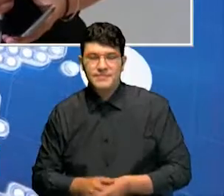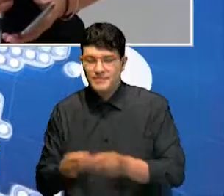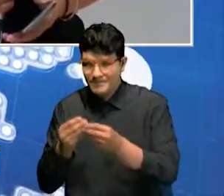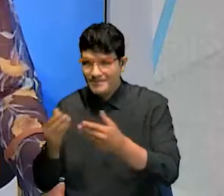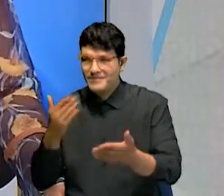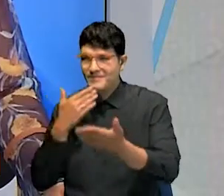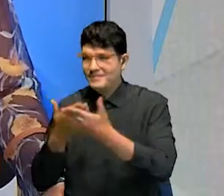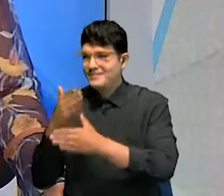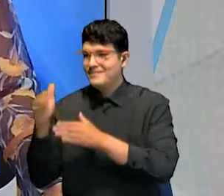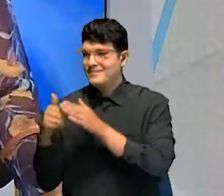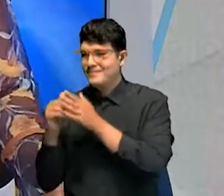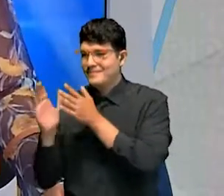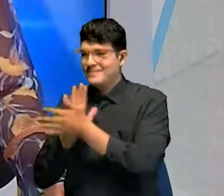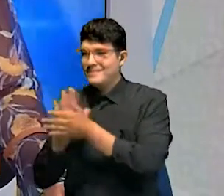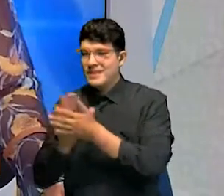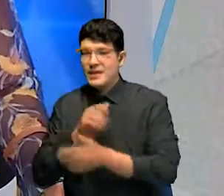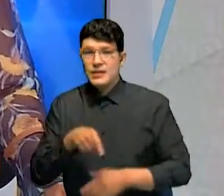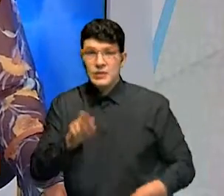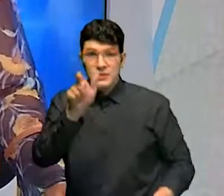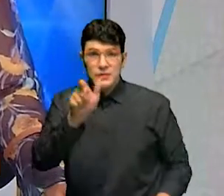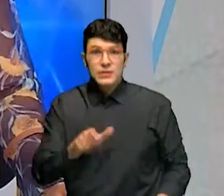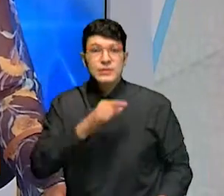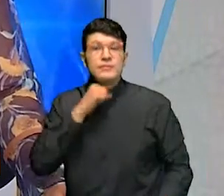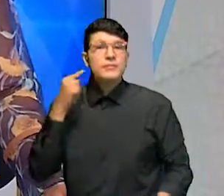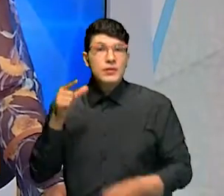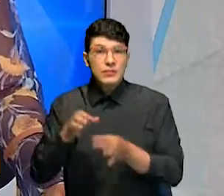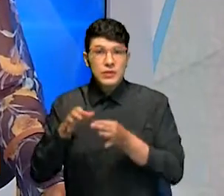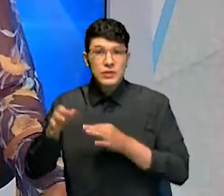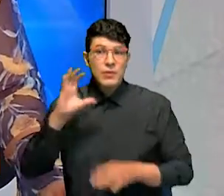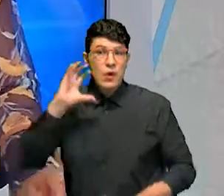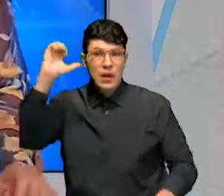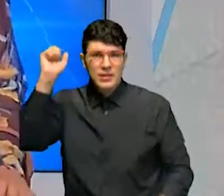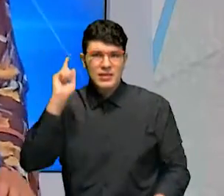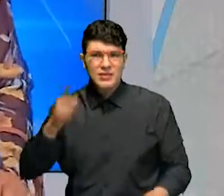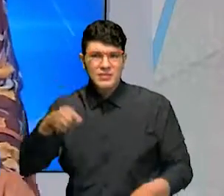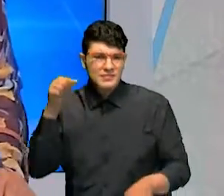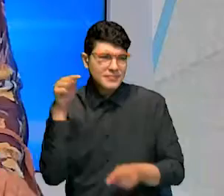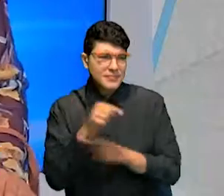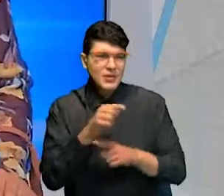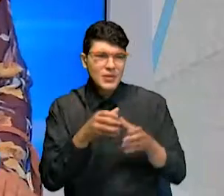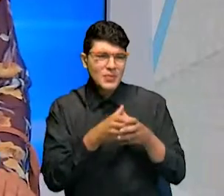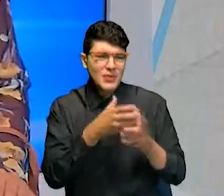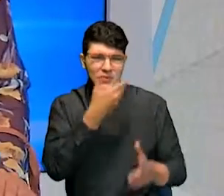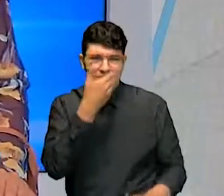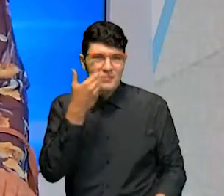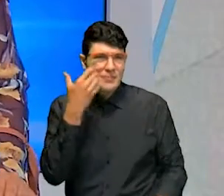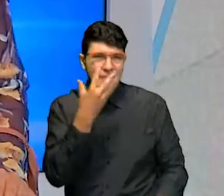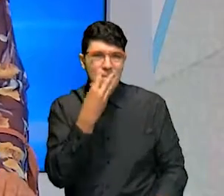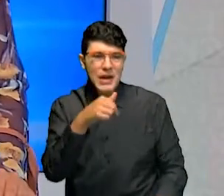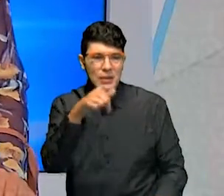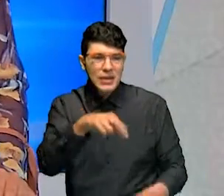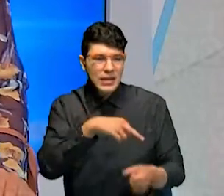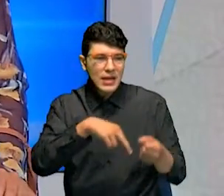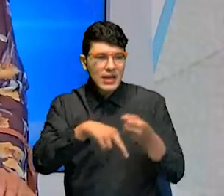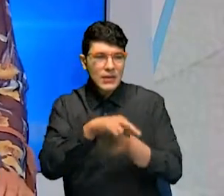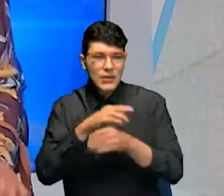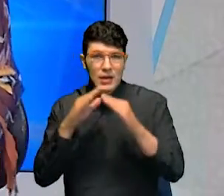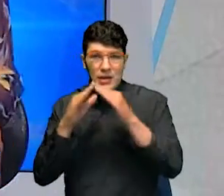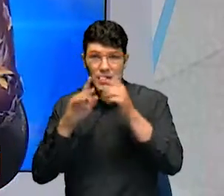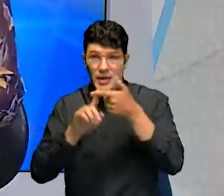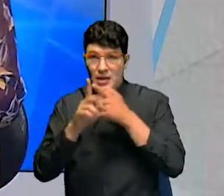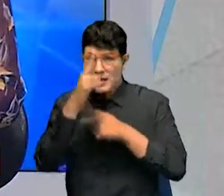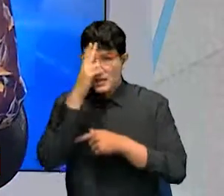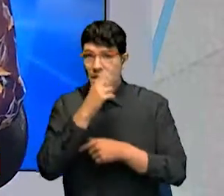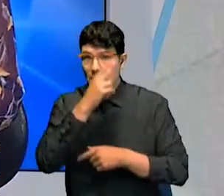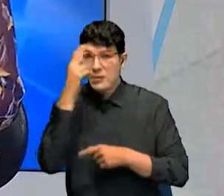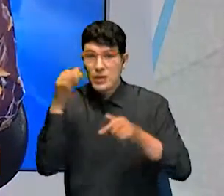las tardes joana gracias y el obispo a mérito de ocaña hace fuertes pronunciamientos a grupos insurgentes de la región la iglesia católica en la provincia ha sido